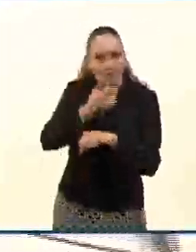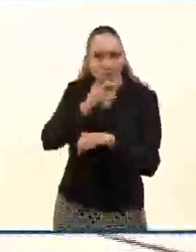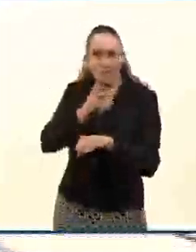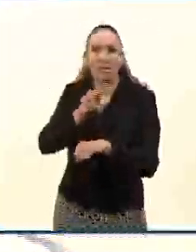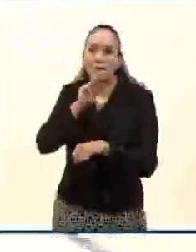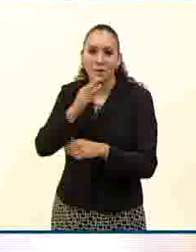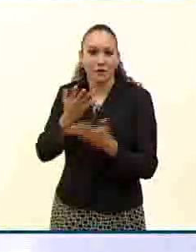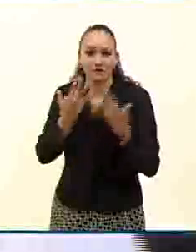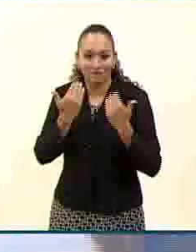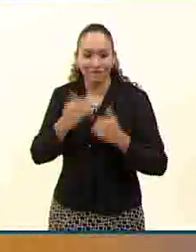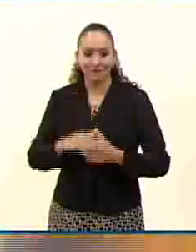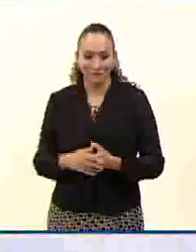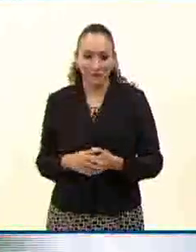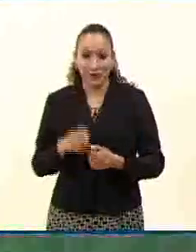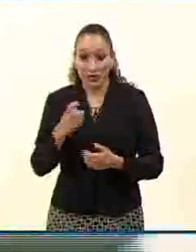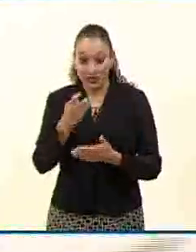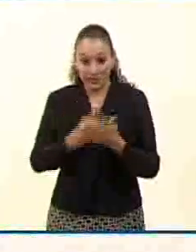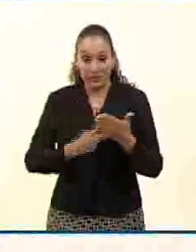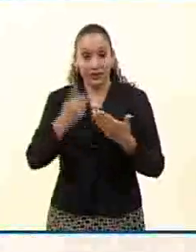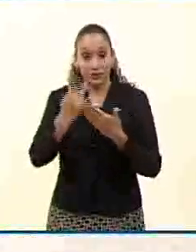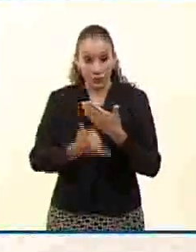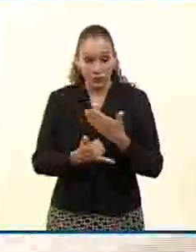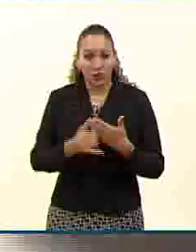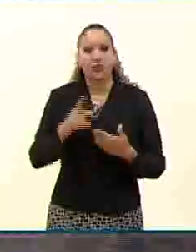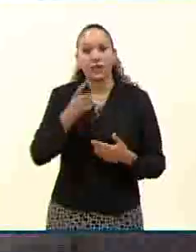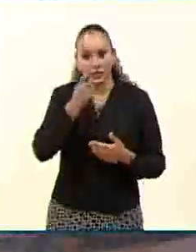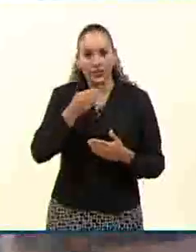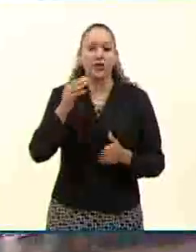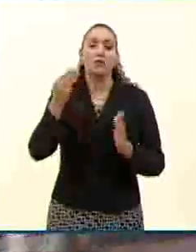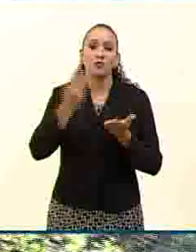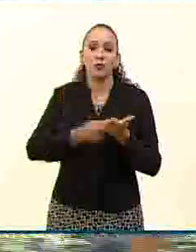sus tutores. El proyecto propone confirmar la multa de